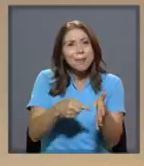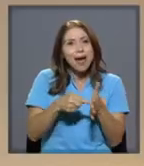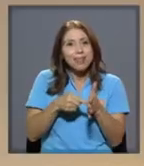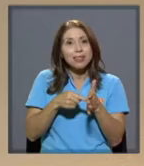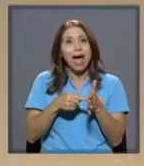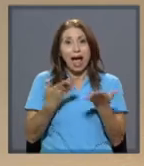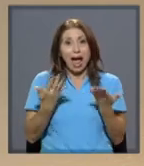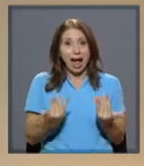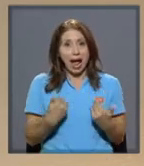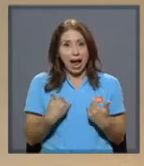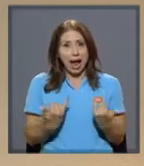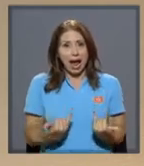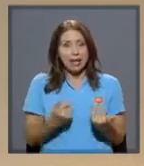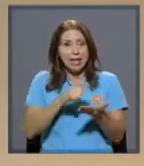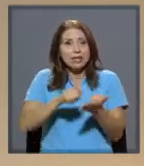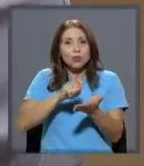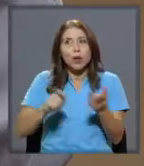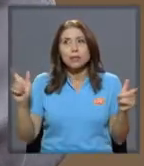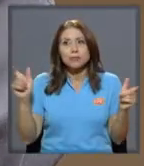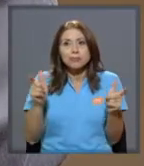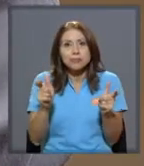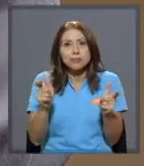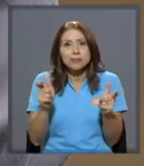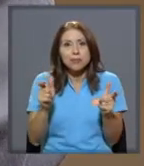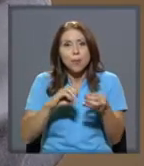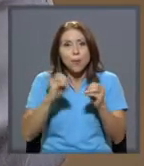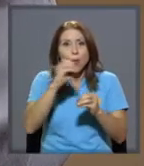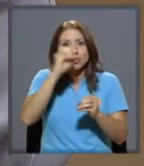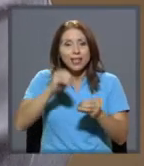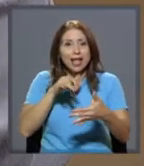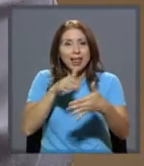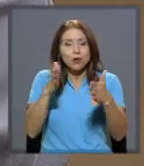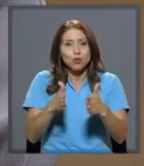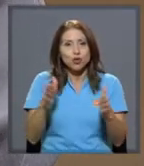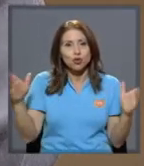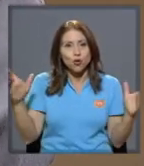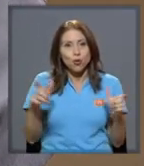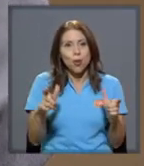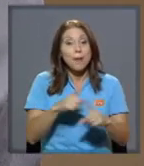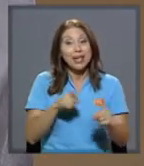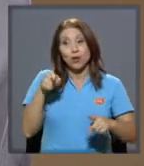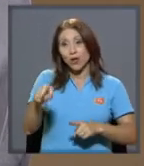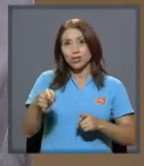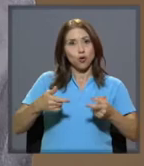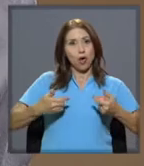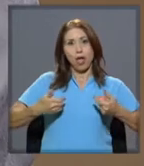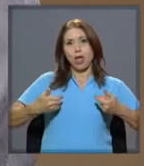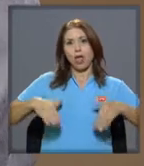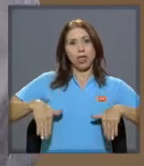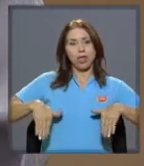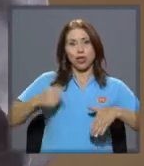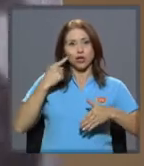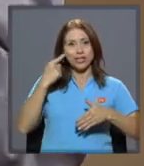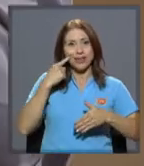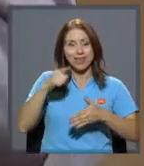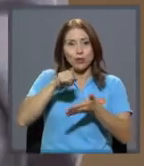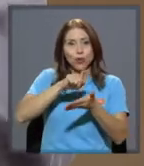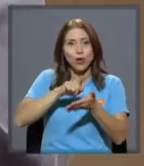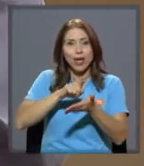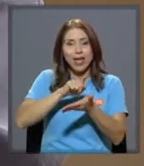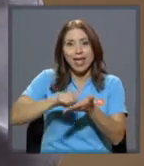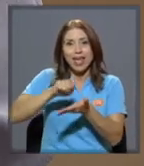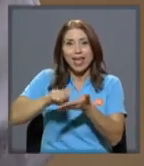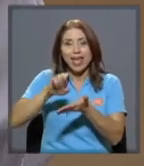pero que curiosamente, pese a todo, todavía no se está viendo, exacto. sobre todo en la educación secundaria. Porque tenemos que entender que pese a los procesos